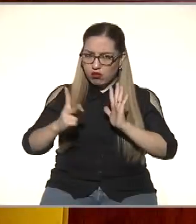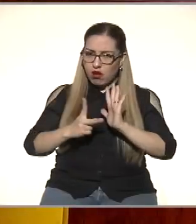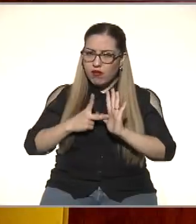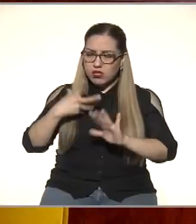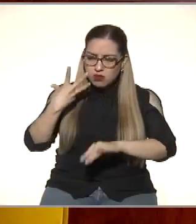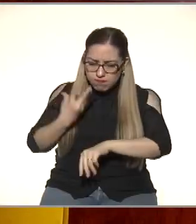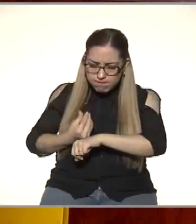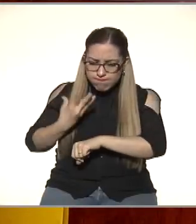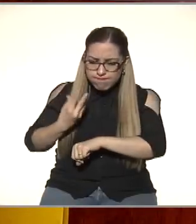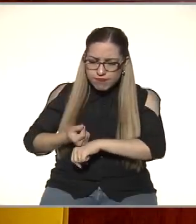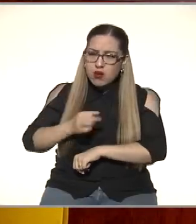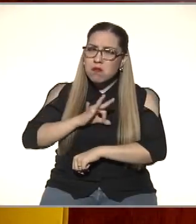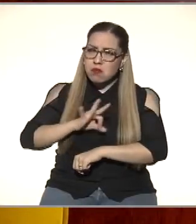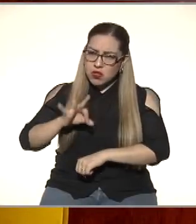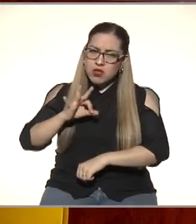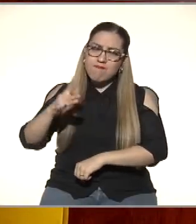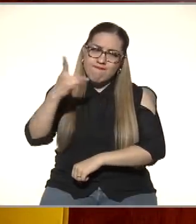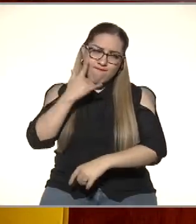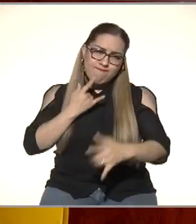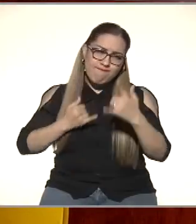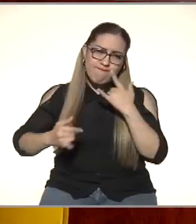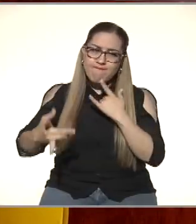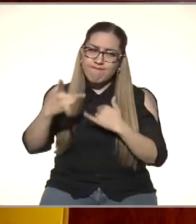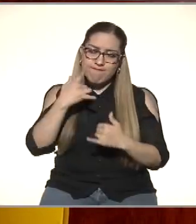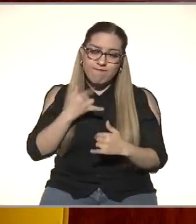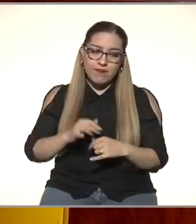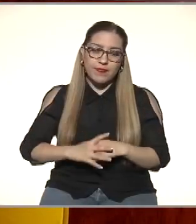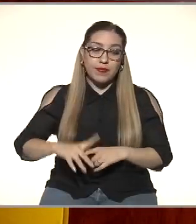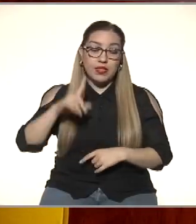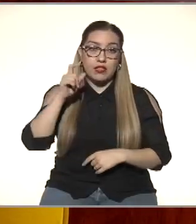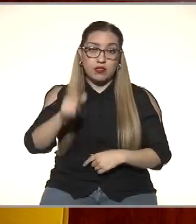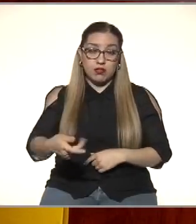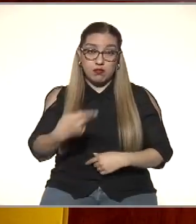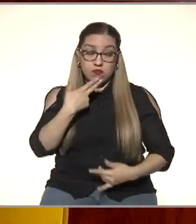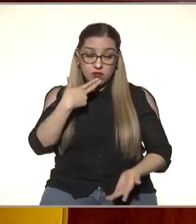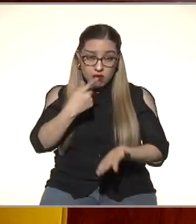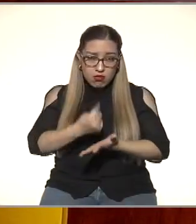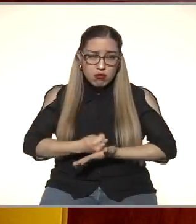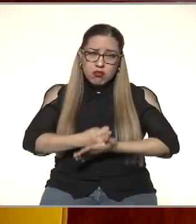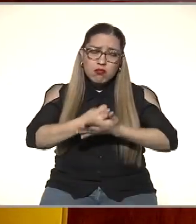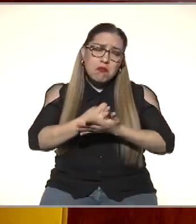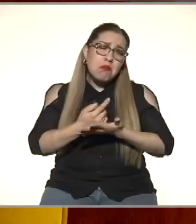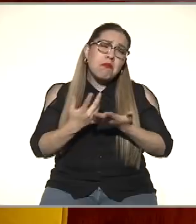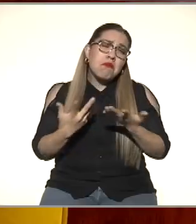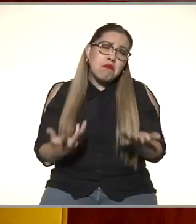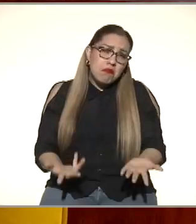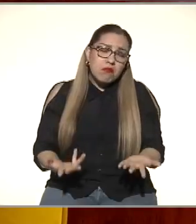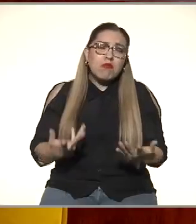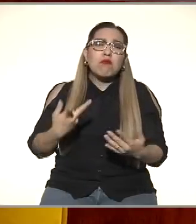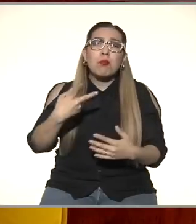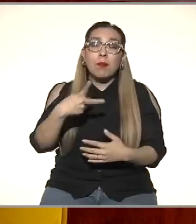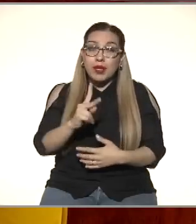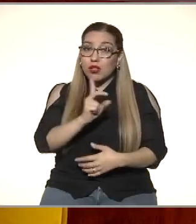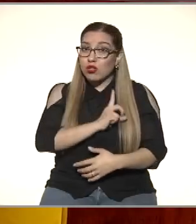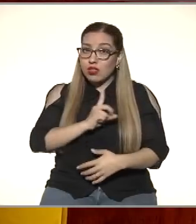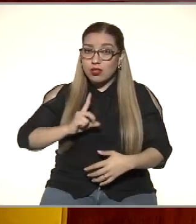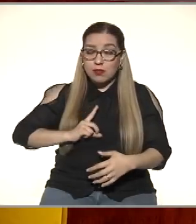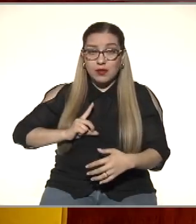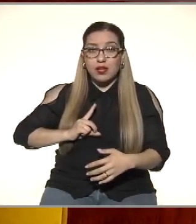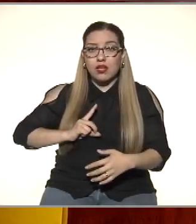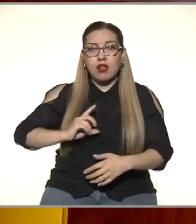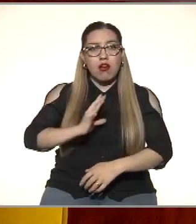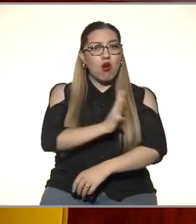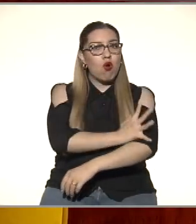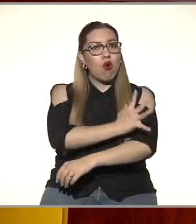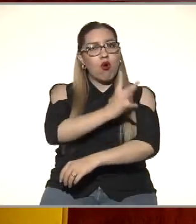un trabajo. Como decía Eduardo, y estoy de acuerdo, no necesariamente a través de terapia, pero tiene que ser una reconstrucción totalmente